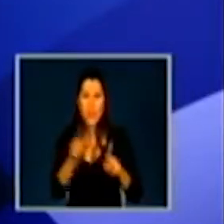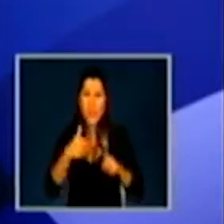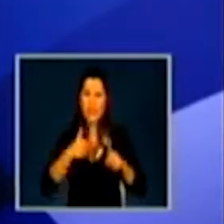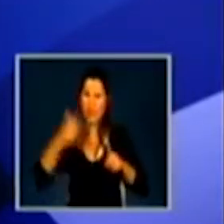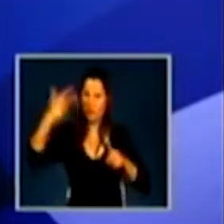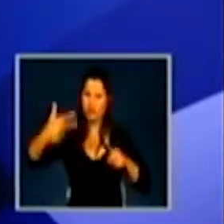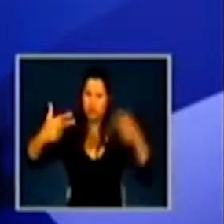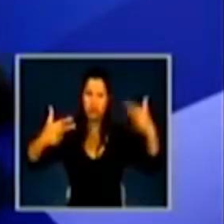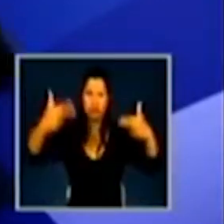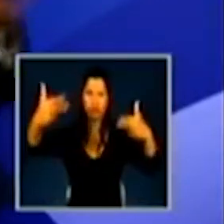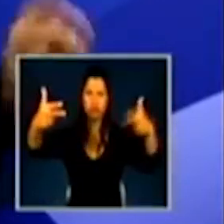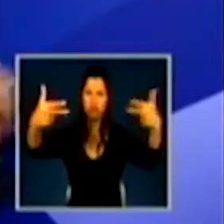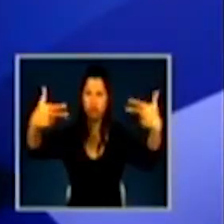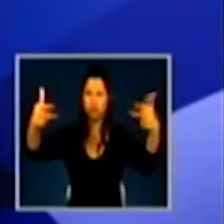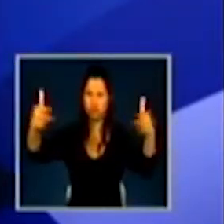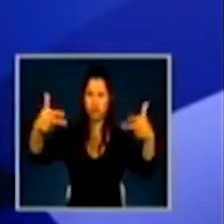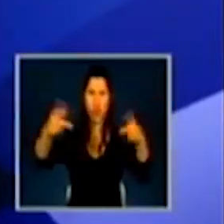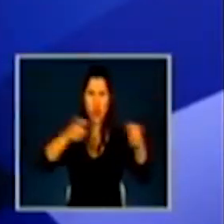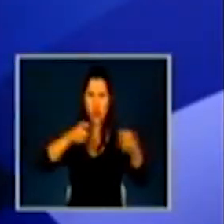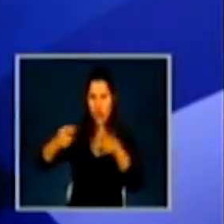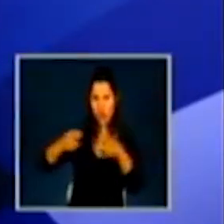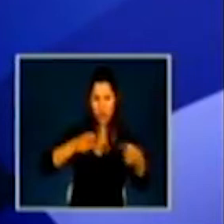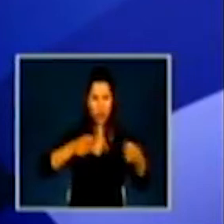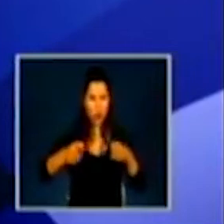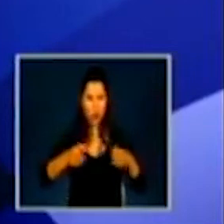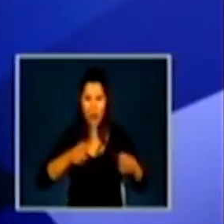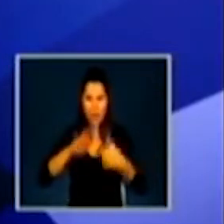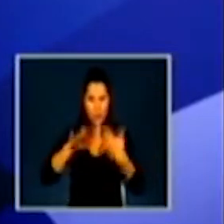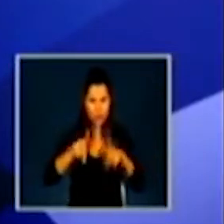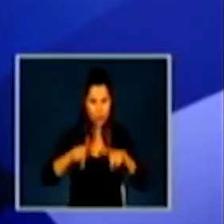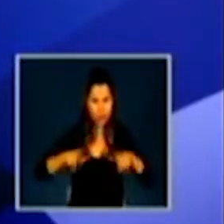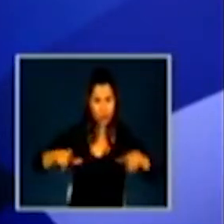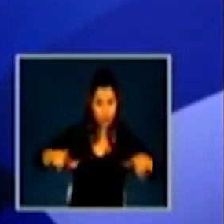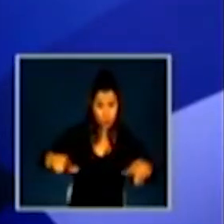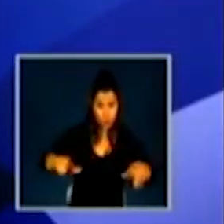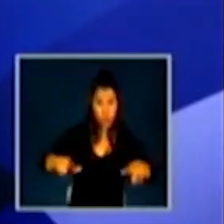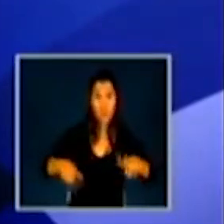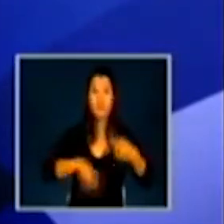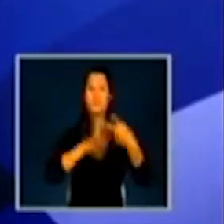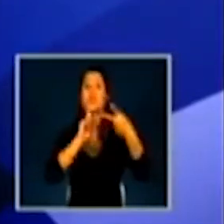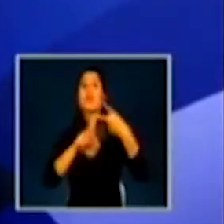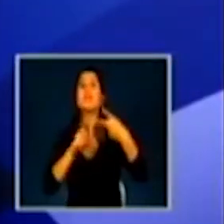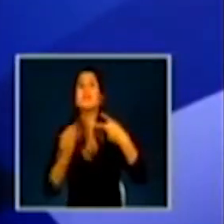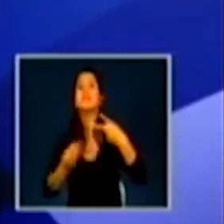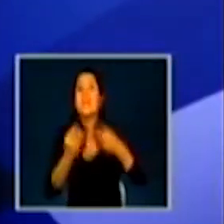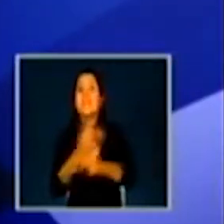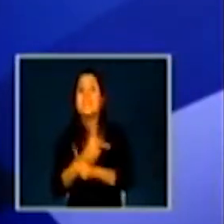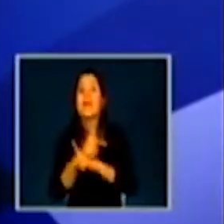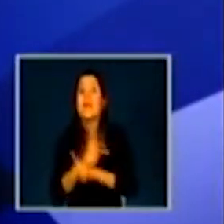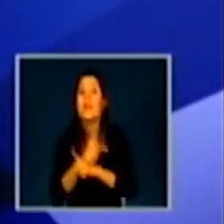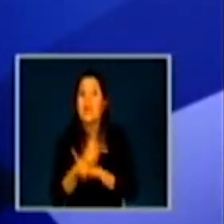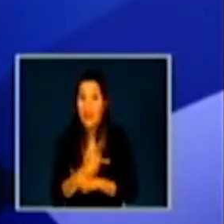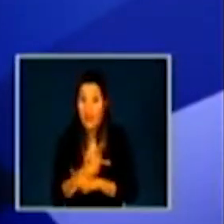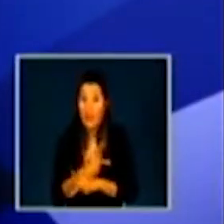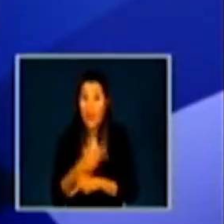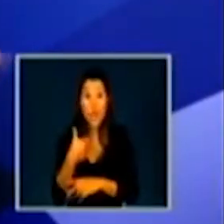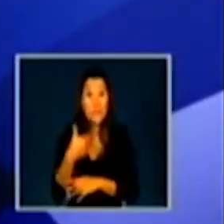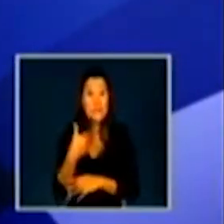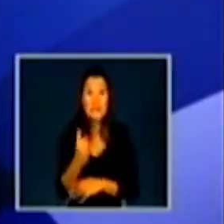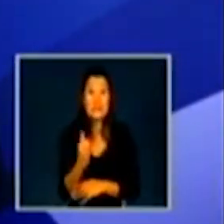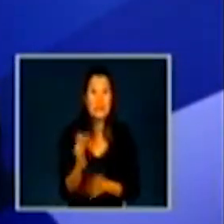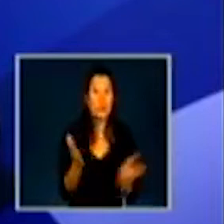trabaje con los gobiernos locales controlando el territorio y recuperándolo del crimen organizado. 2, Prevención, cuando no hay